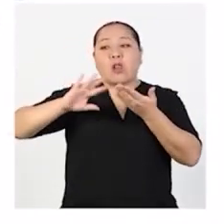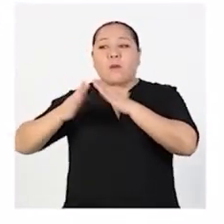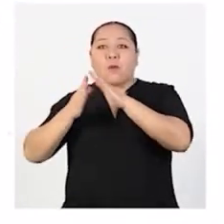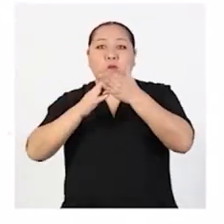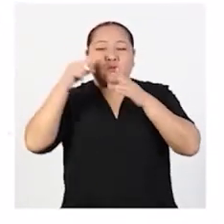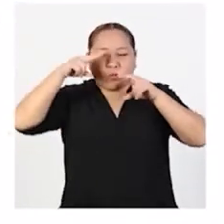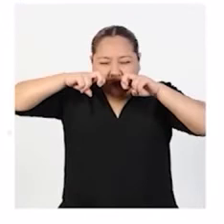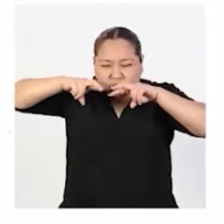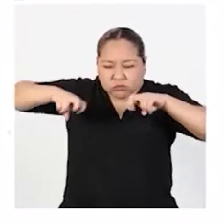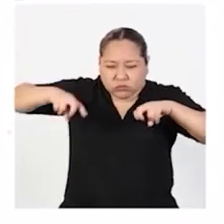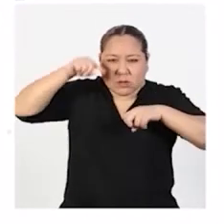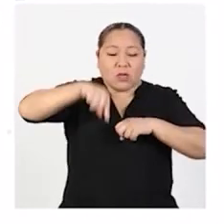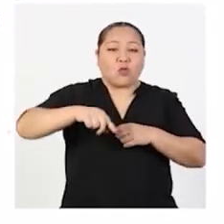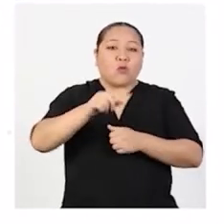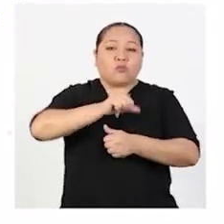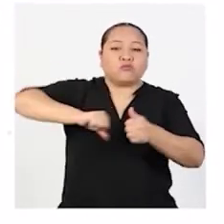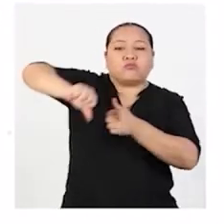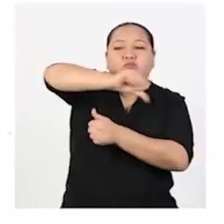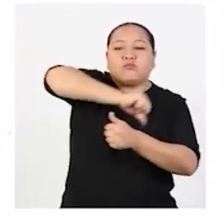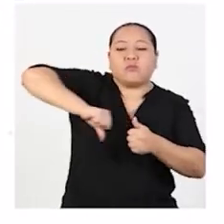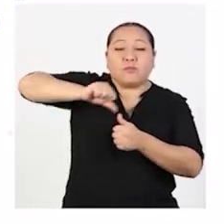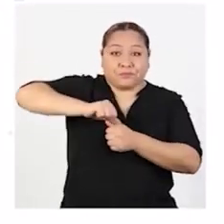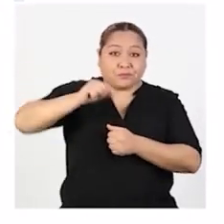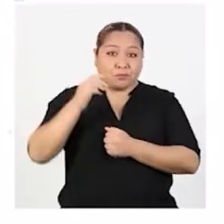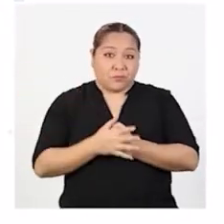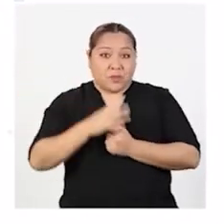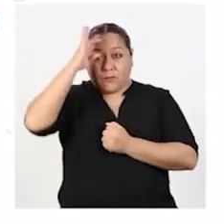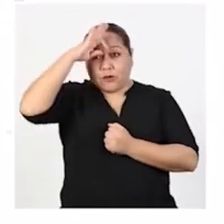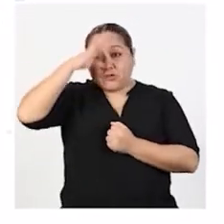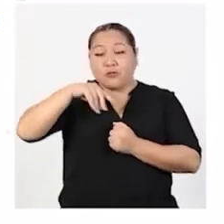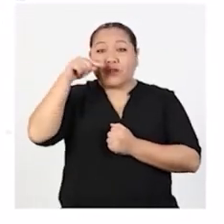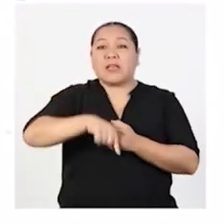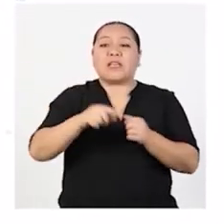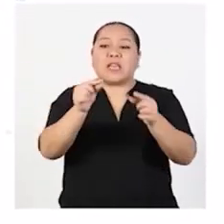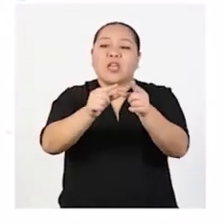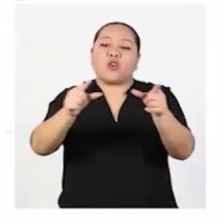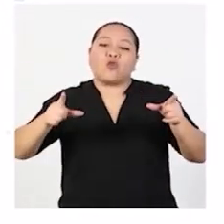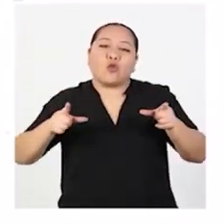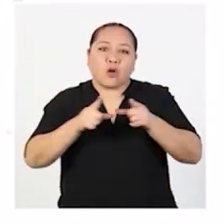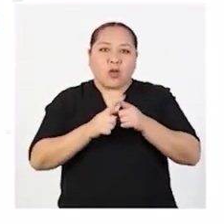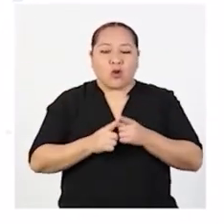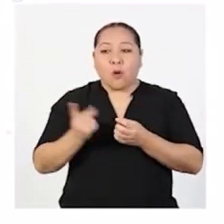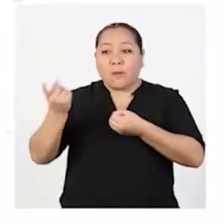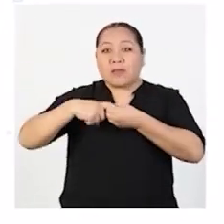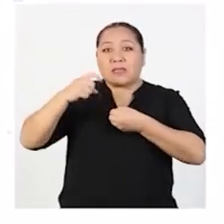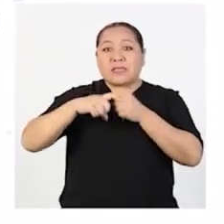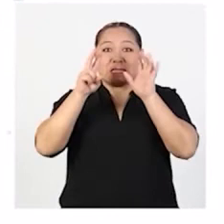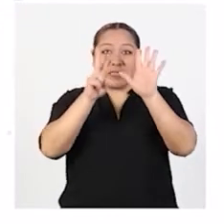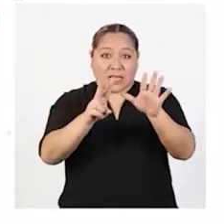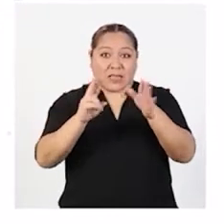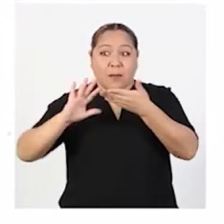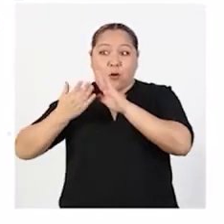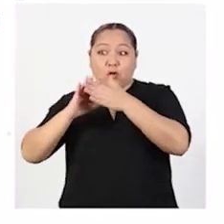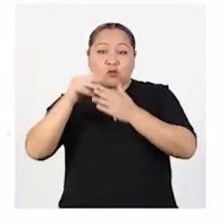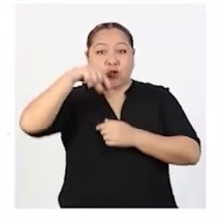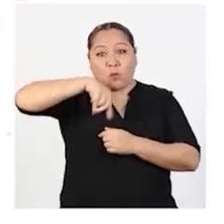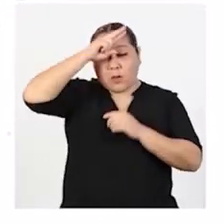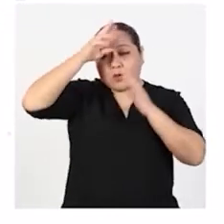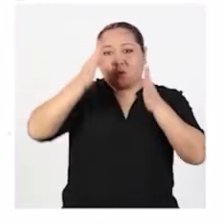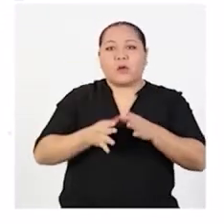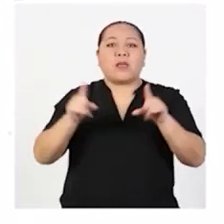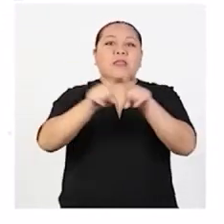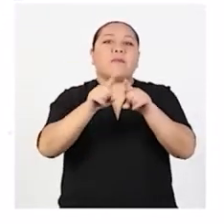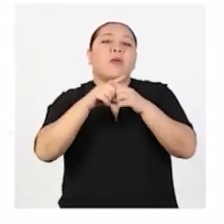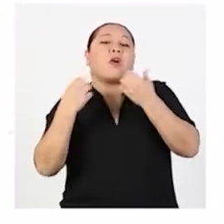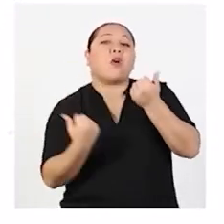En el 2011, estos profesionales realizaron estudios sobre poblaciones peruanas con el objetivo de avanzar en el